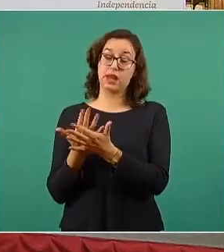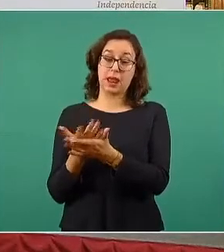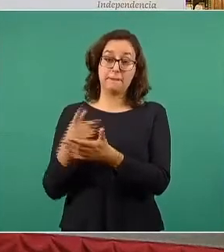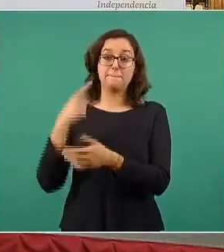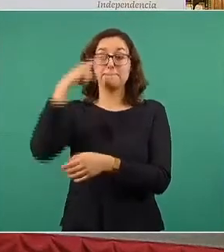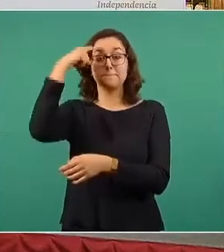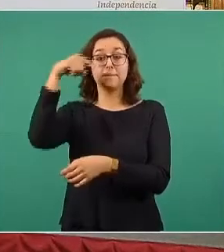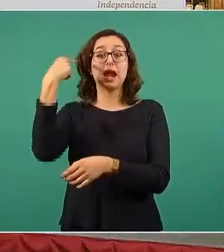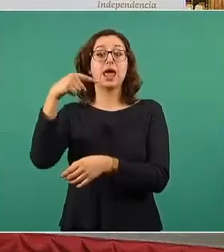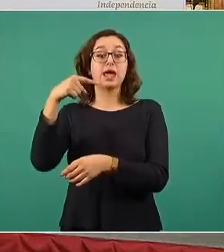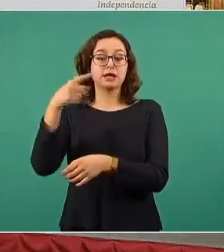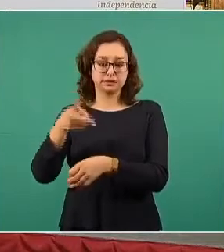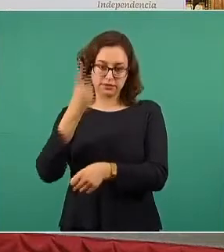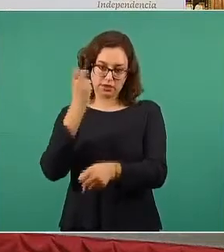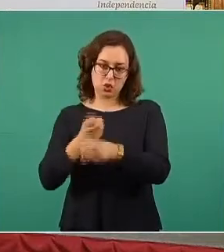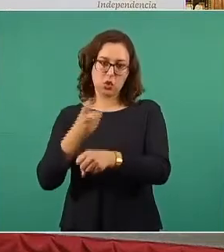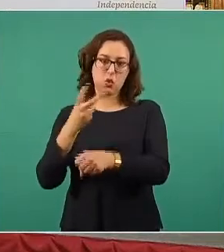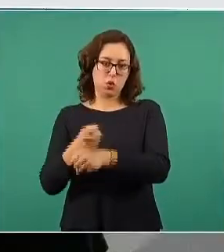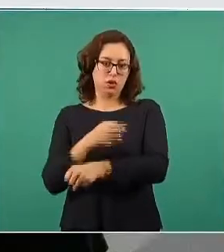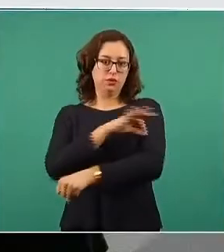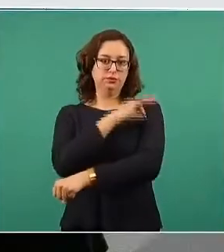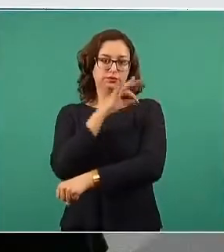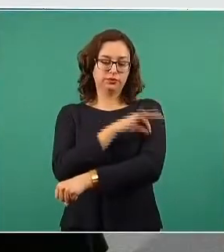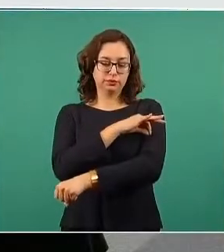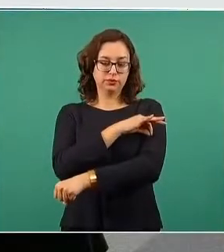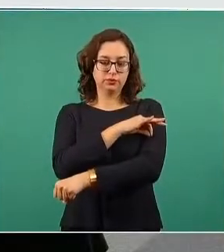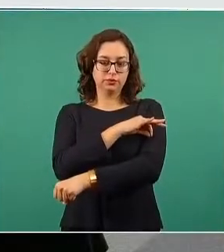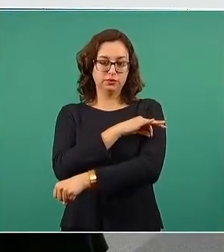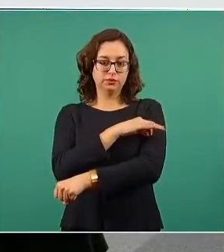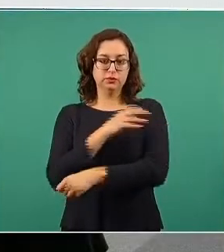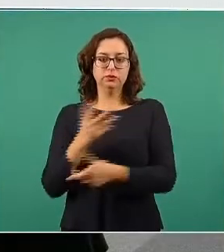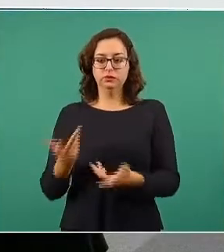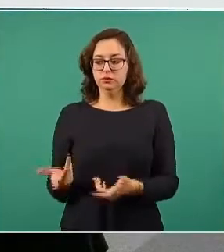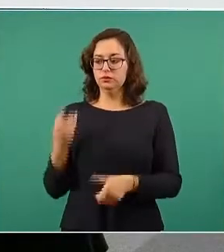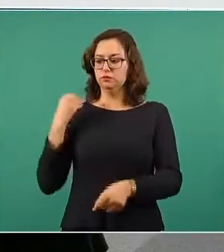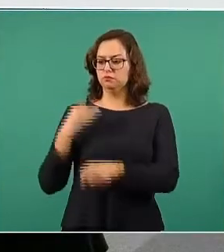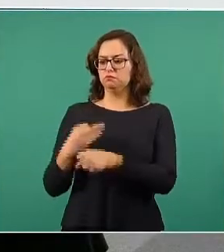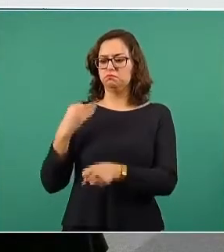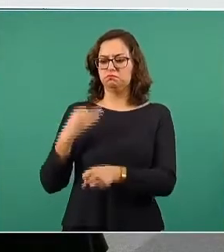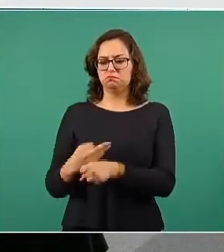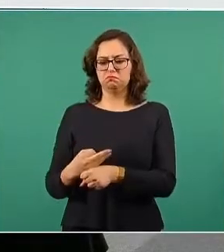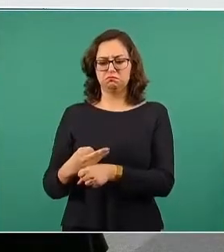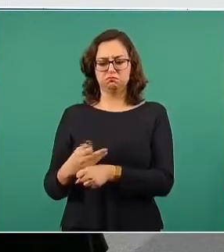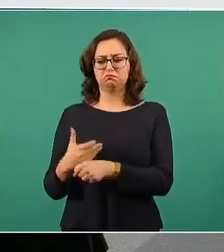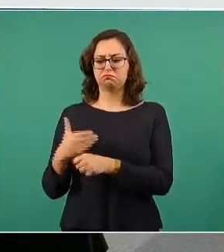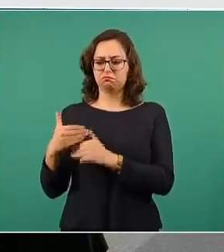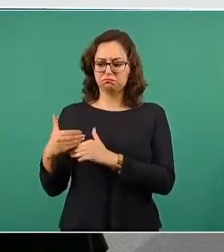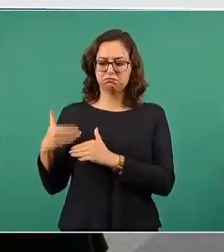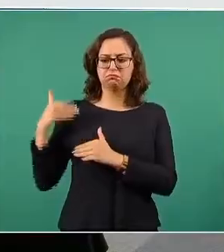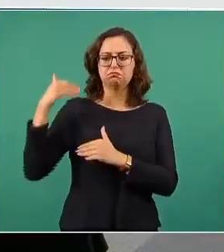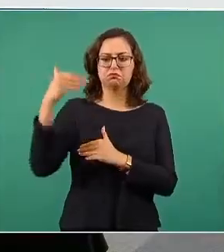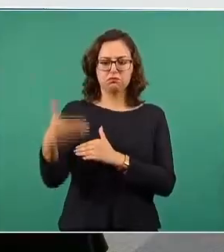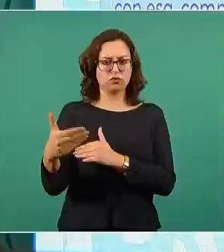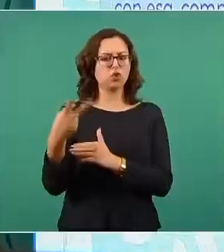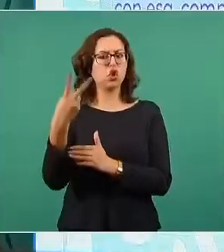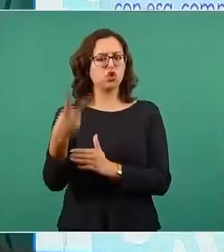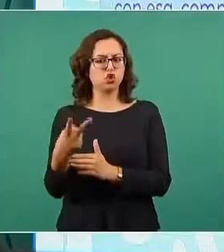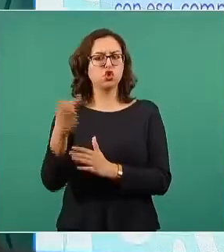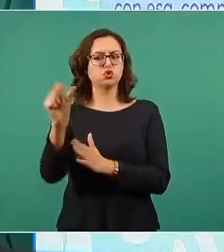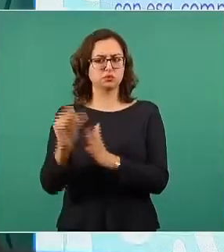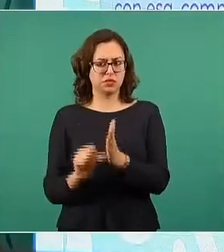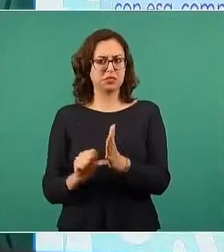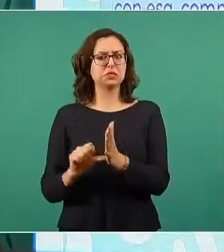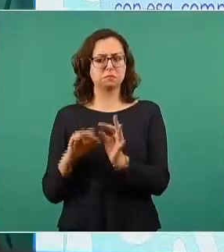puede aplicar. Hasta el momento no hemos tenido necesidad de extendernos hasta llegar a las 12